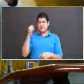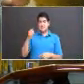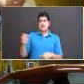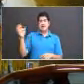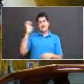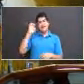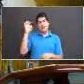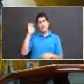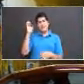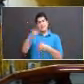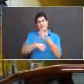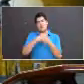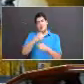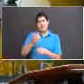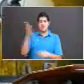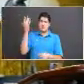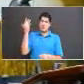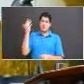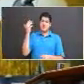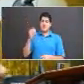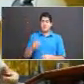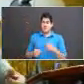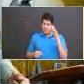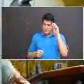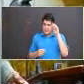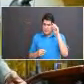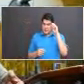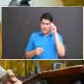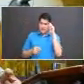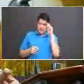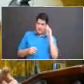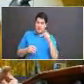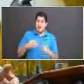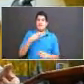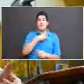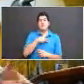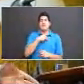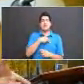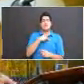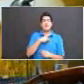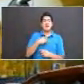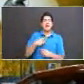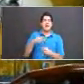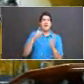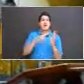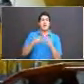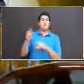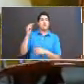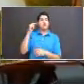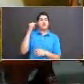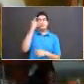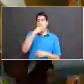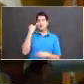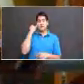año pasado. Le tocaba ministrar a José Zapico y le